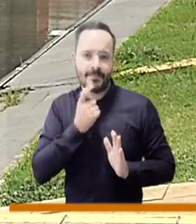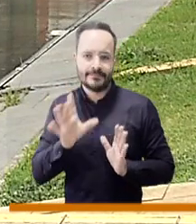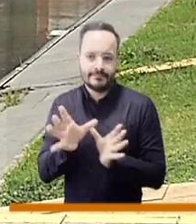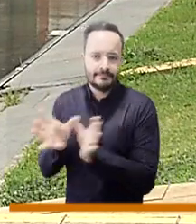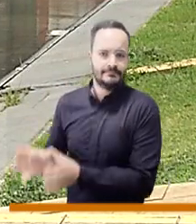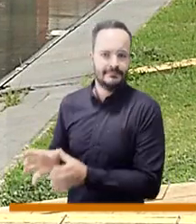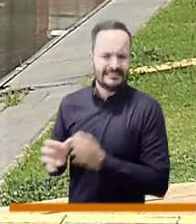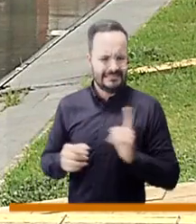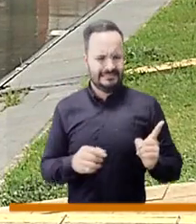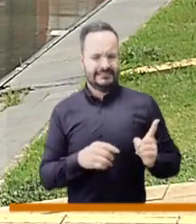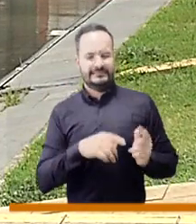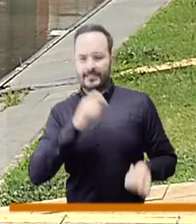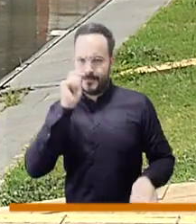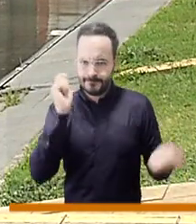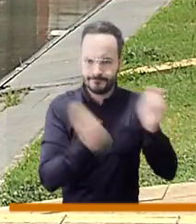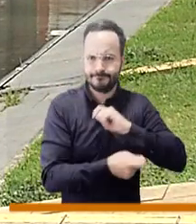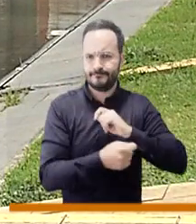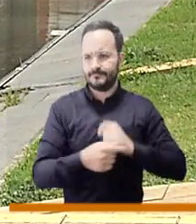que crear